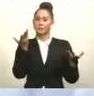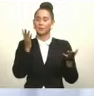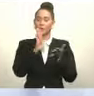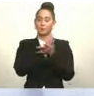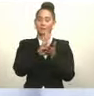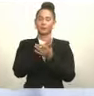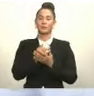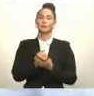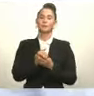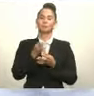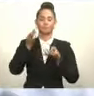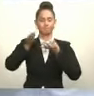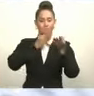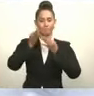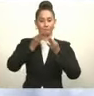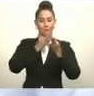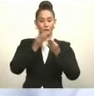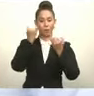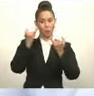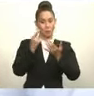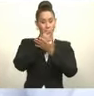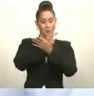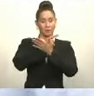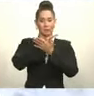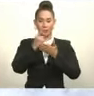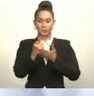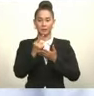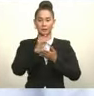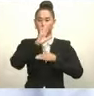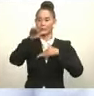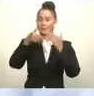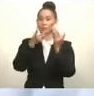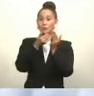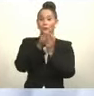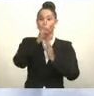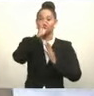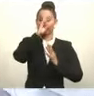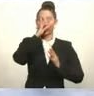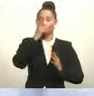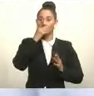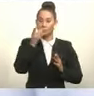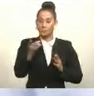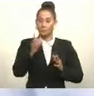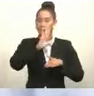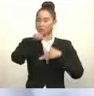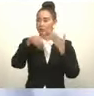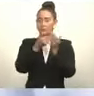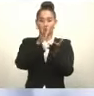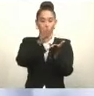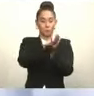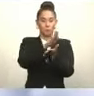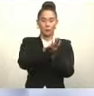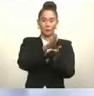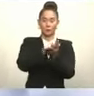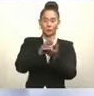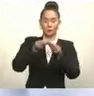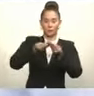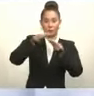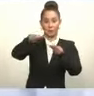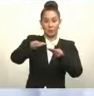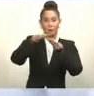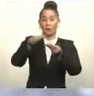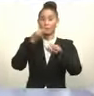Les comparto que en esta semana, en toda la República y en todos los centros, se va a estar sirviendo